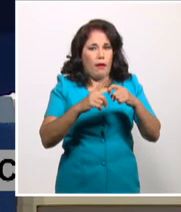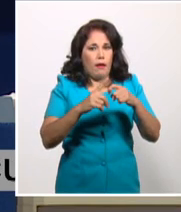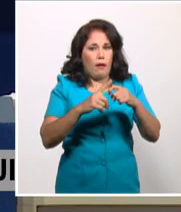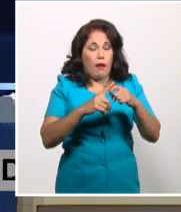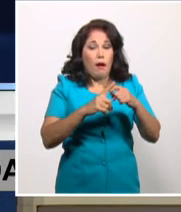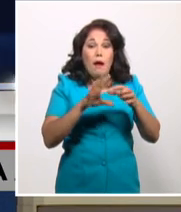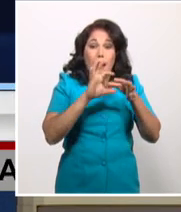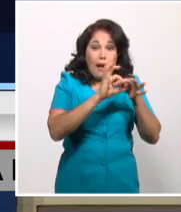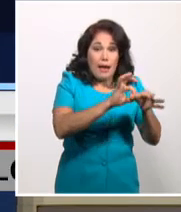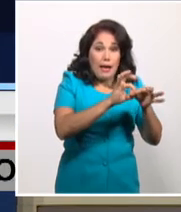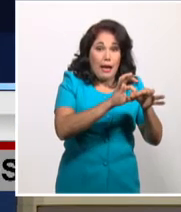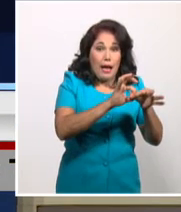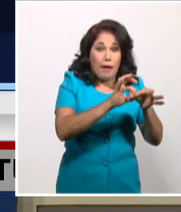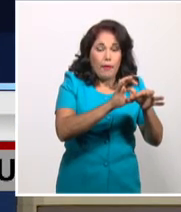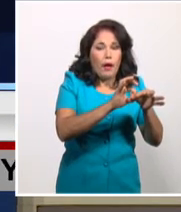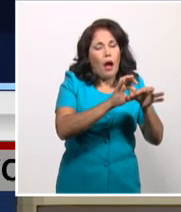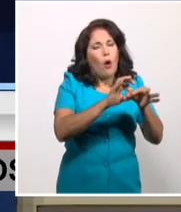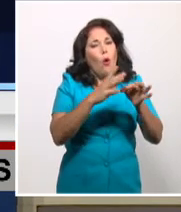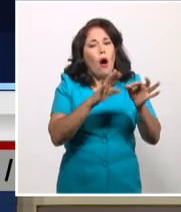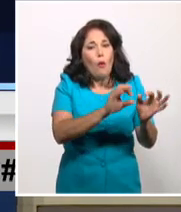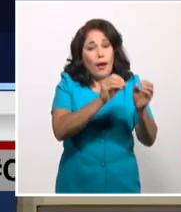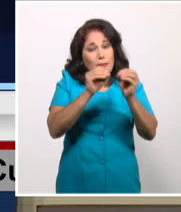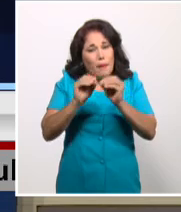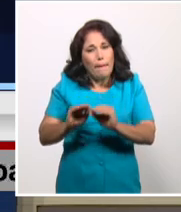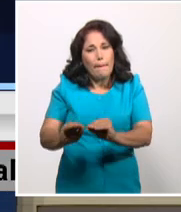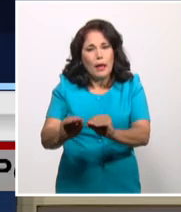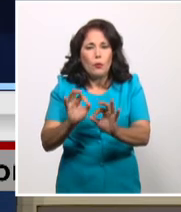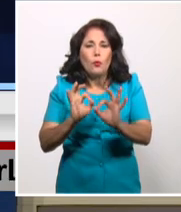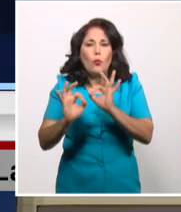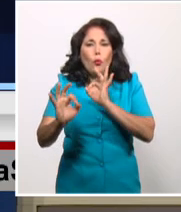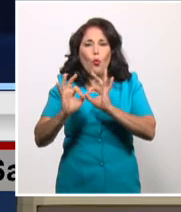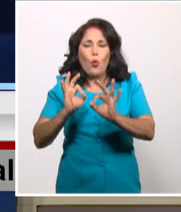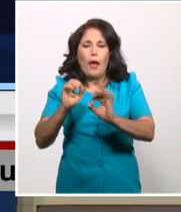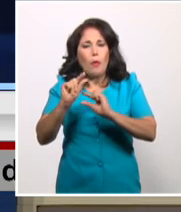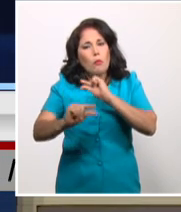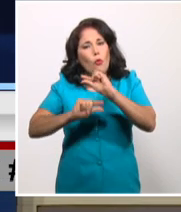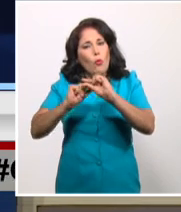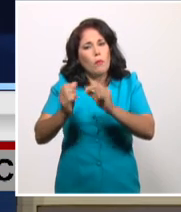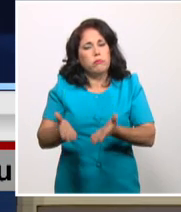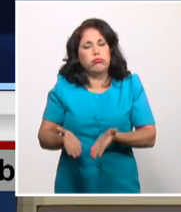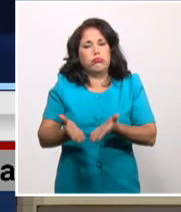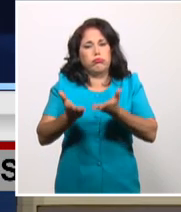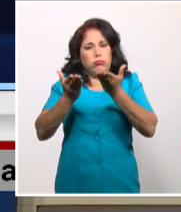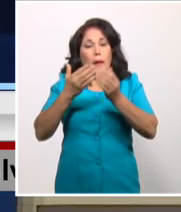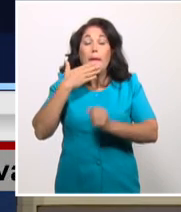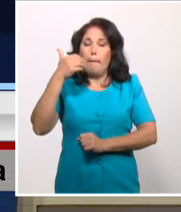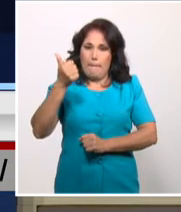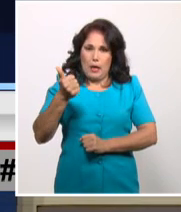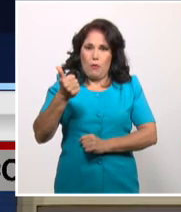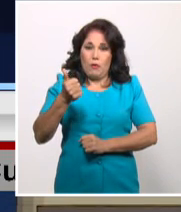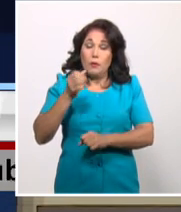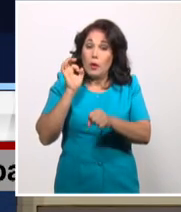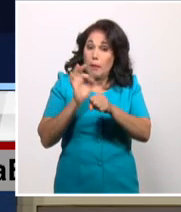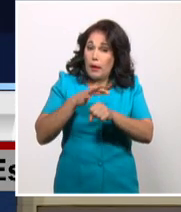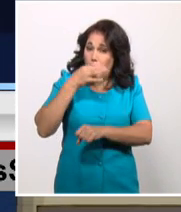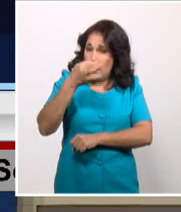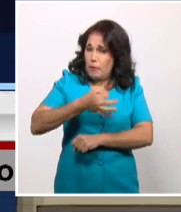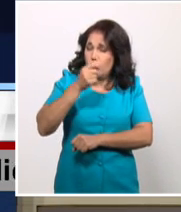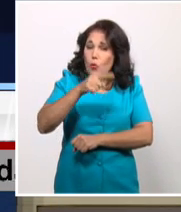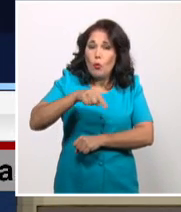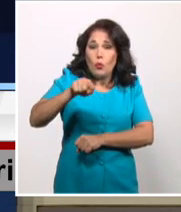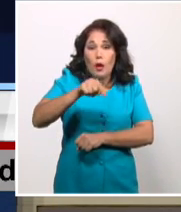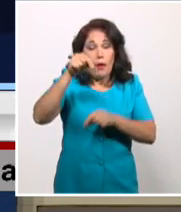estado de grave a un estado de cuidado, o sea, se va recuperando. Como dije inicialmente, tenemos que reportar